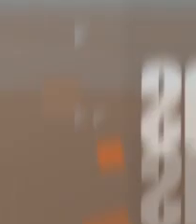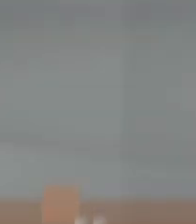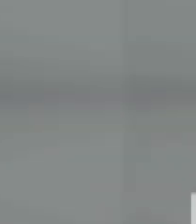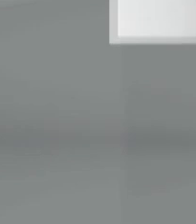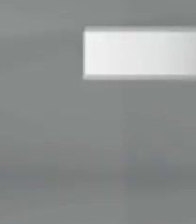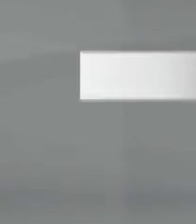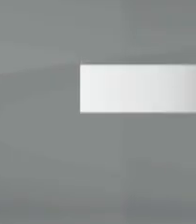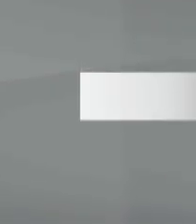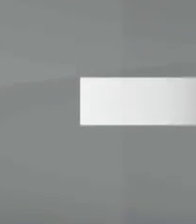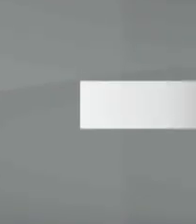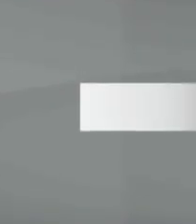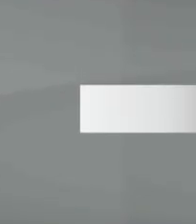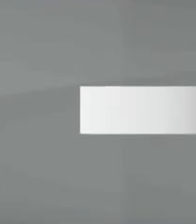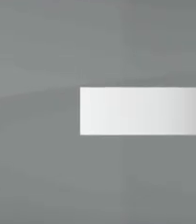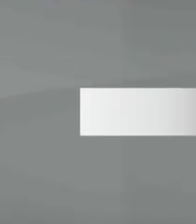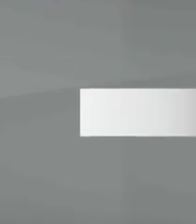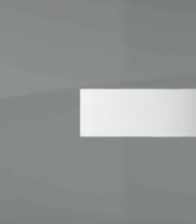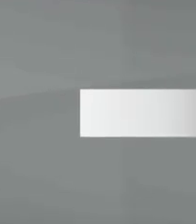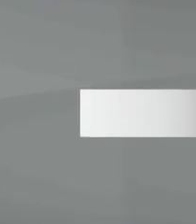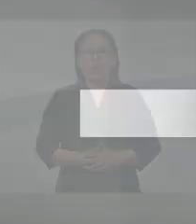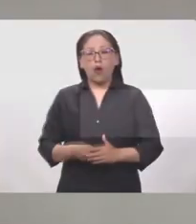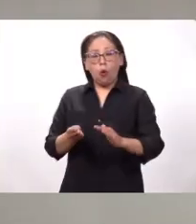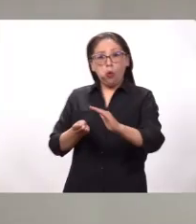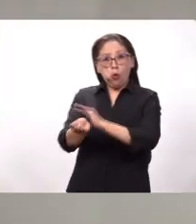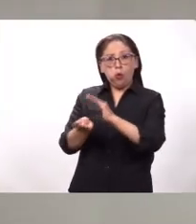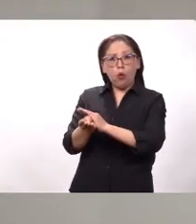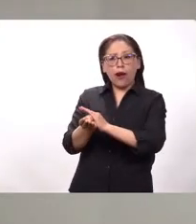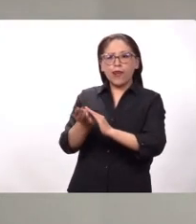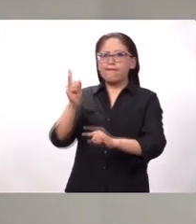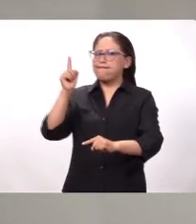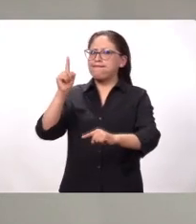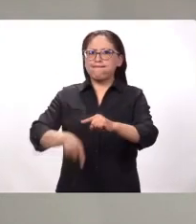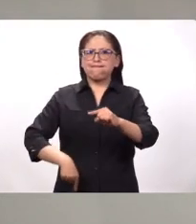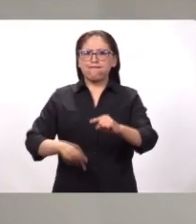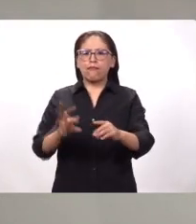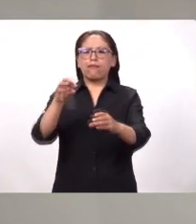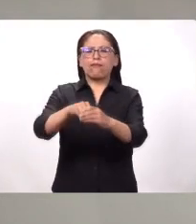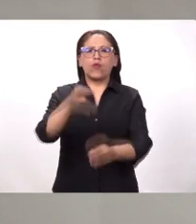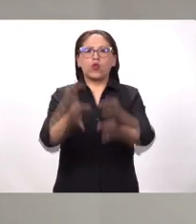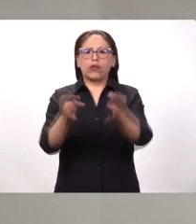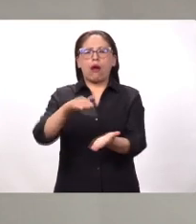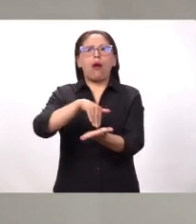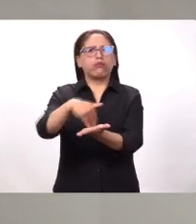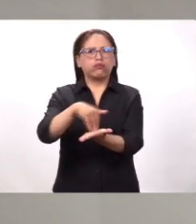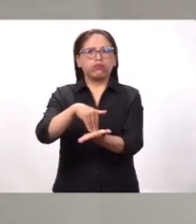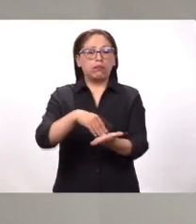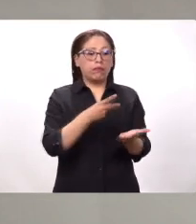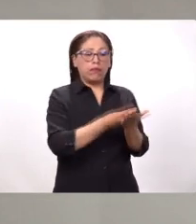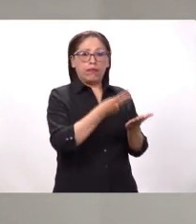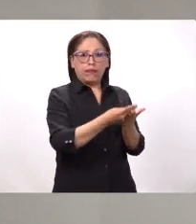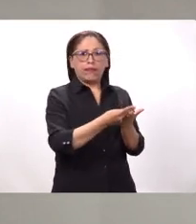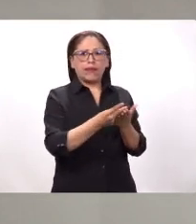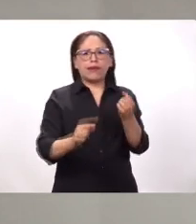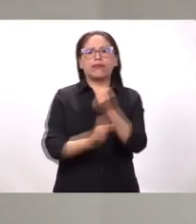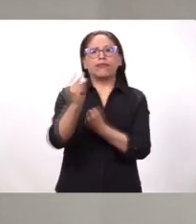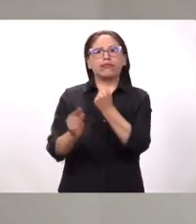Infórmate, decide y vota. La corrupción no puede seguir debilitando nuestra justicia. Mi